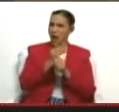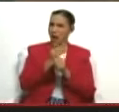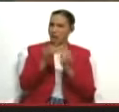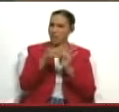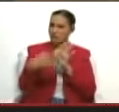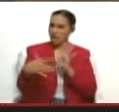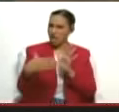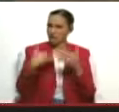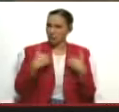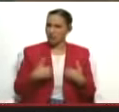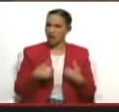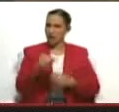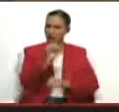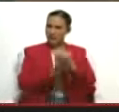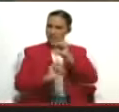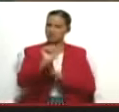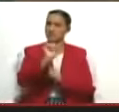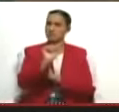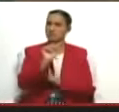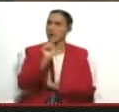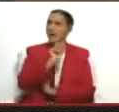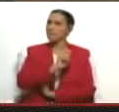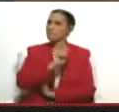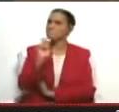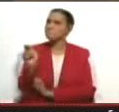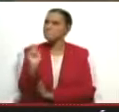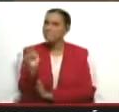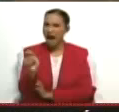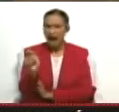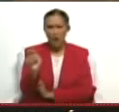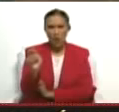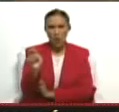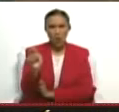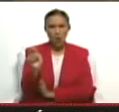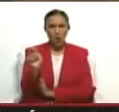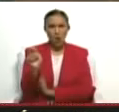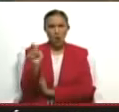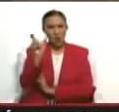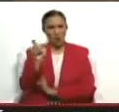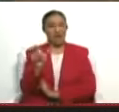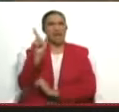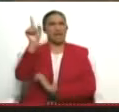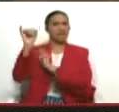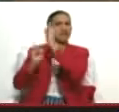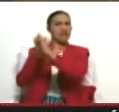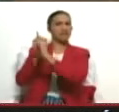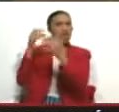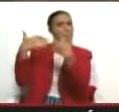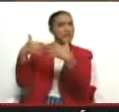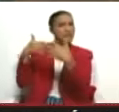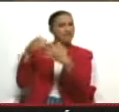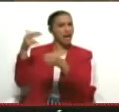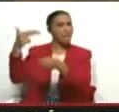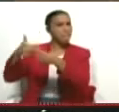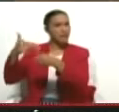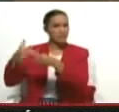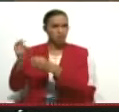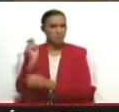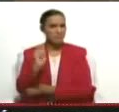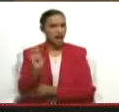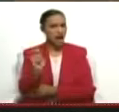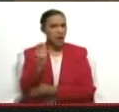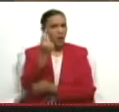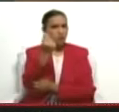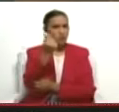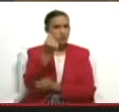pagos de una transnacional petrolera increíble es una revelación